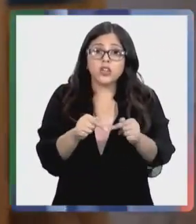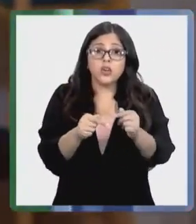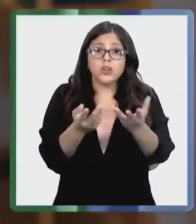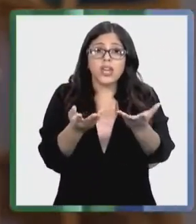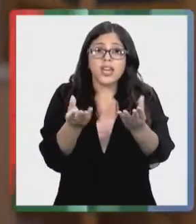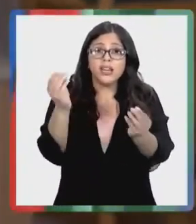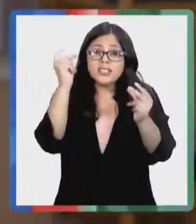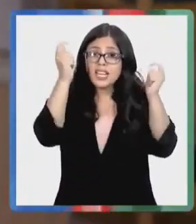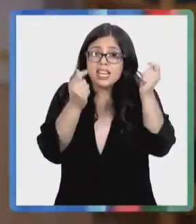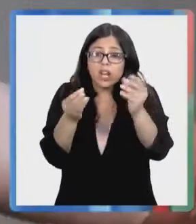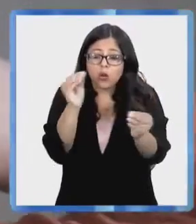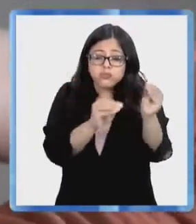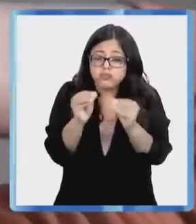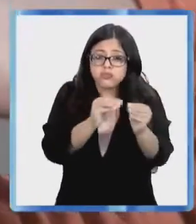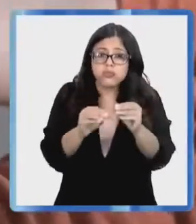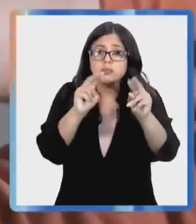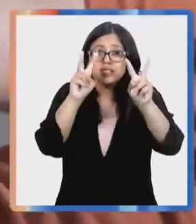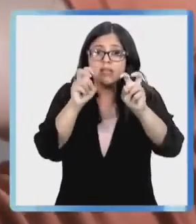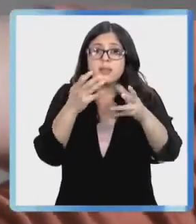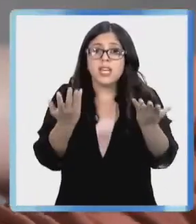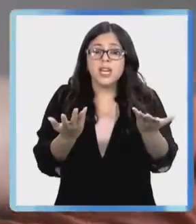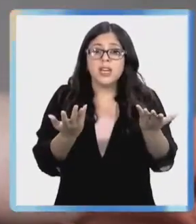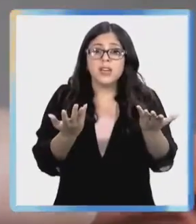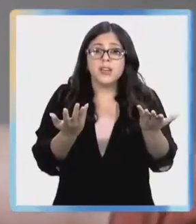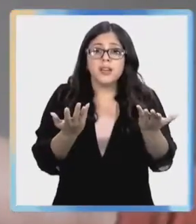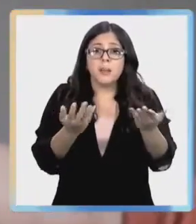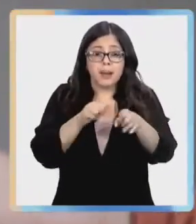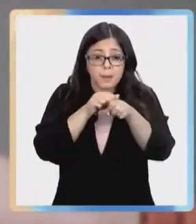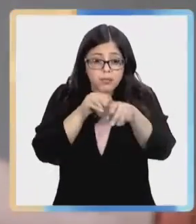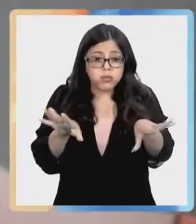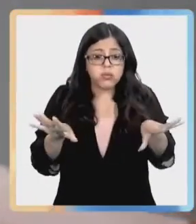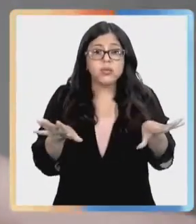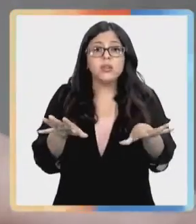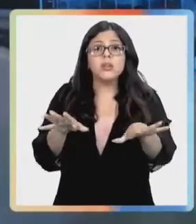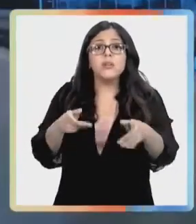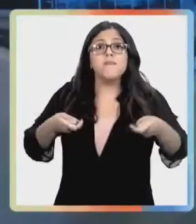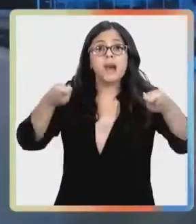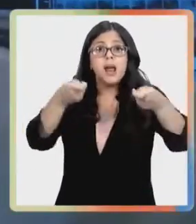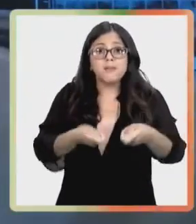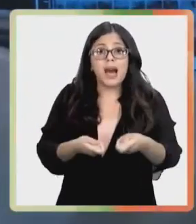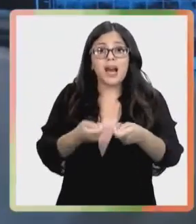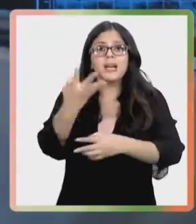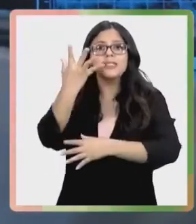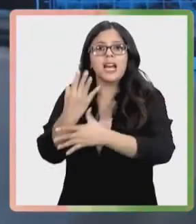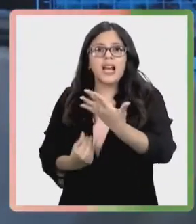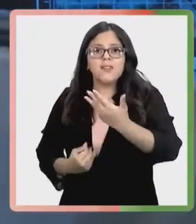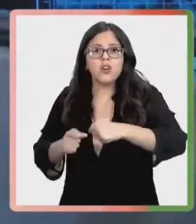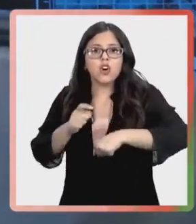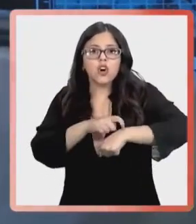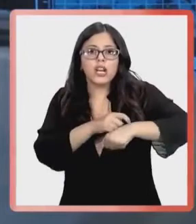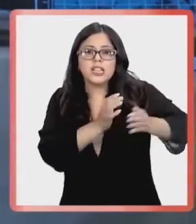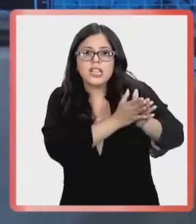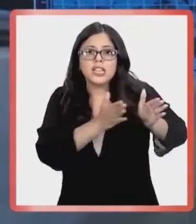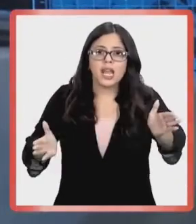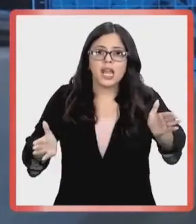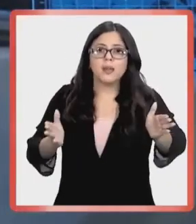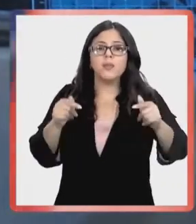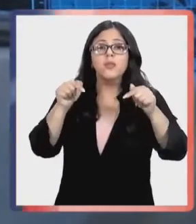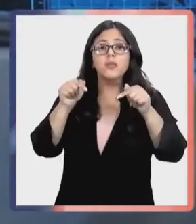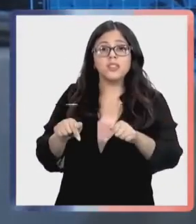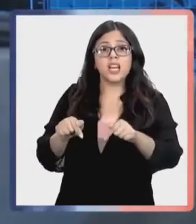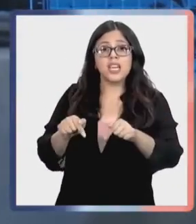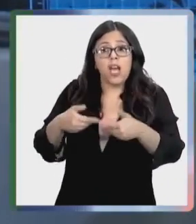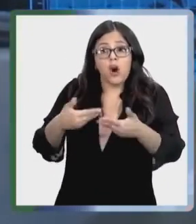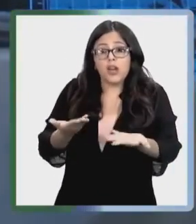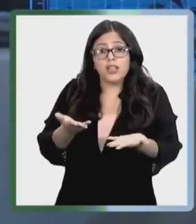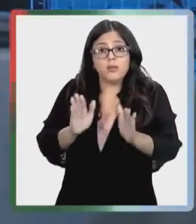tenía para dar las coberturas se agotó en el tiempo y no ha permitido, desgraciadamente, y eso estamos pendientes de lo que diga